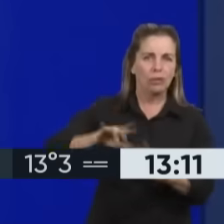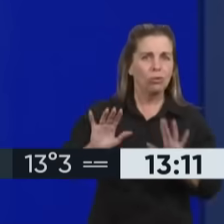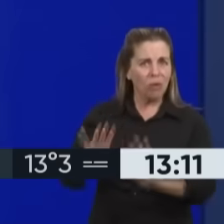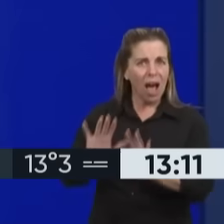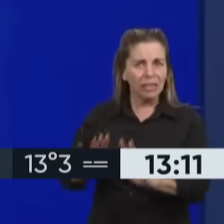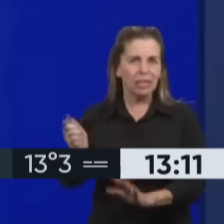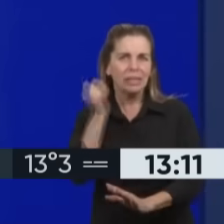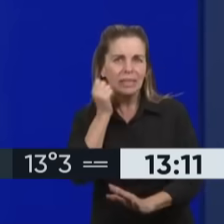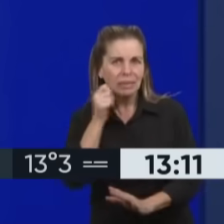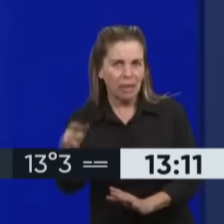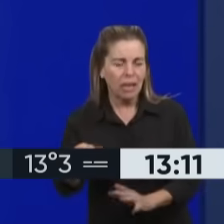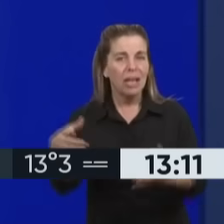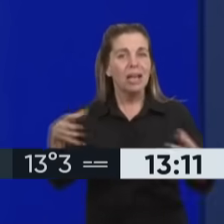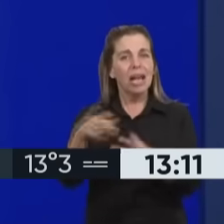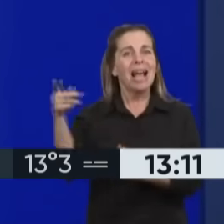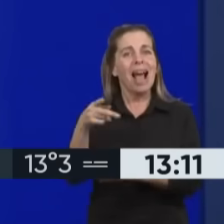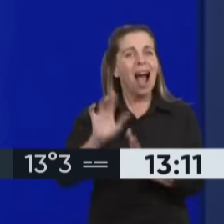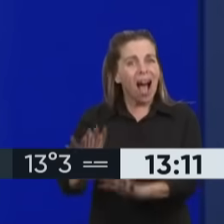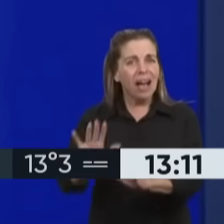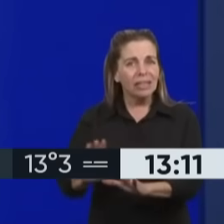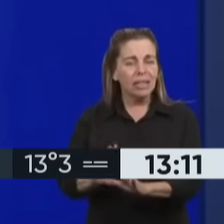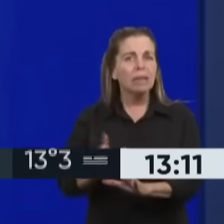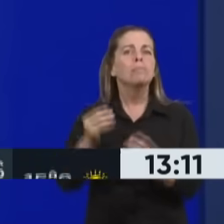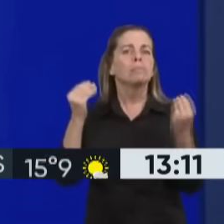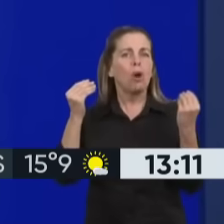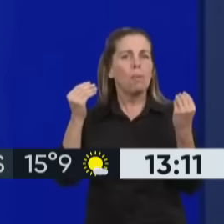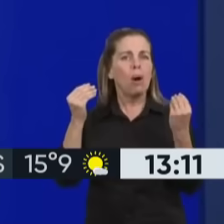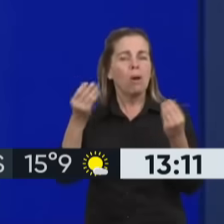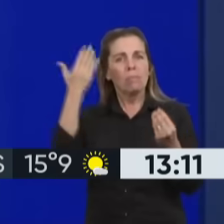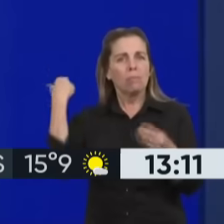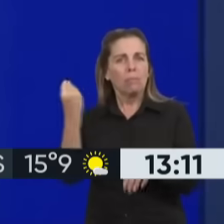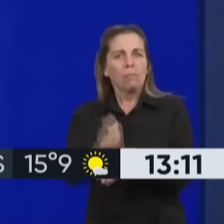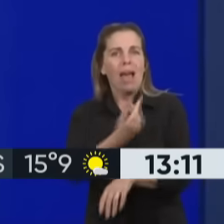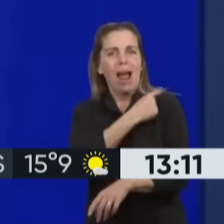son. El kirchnerismo es un caso emblemático. Su llegada al poder no fue más que un